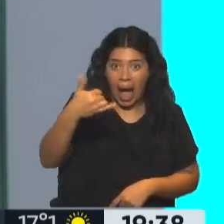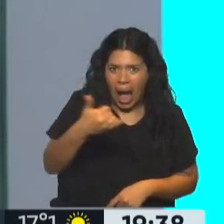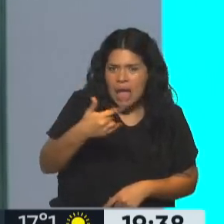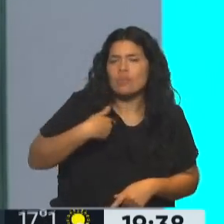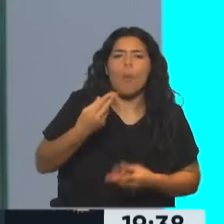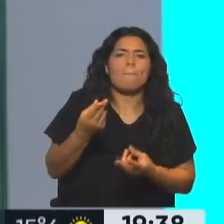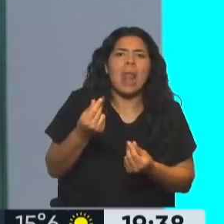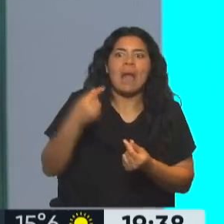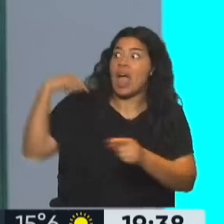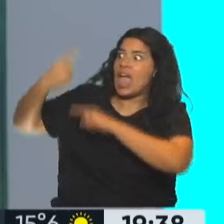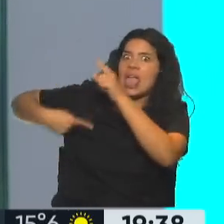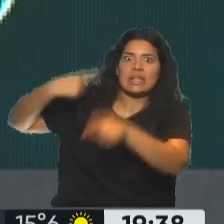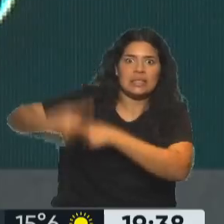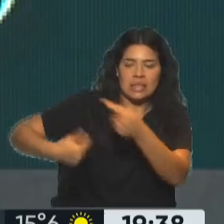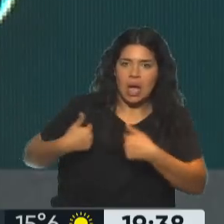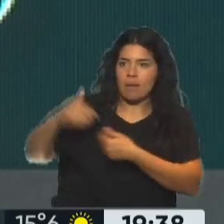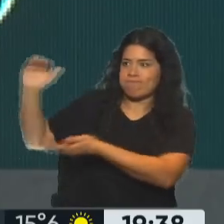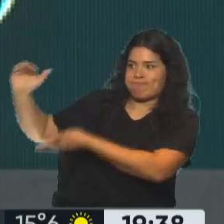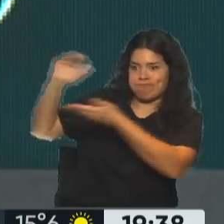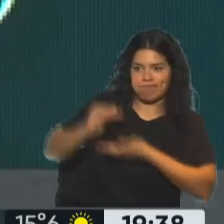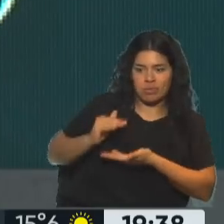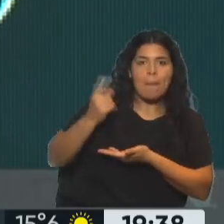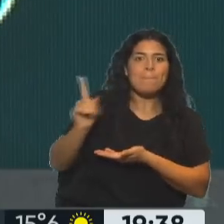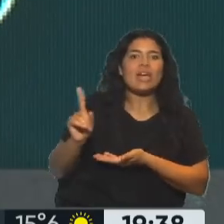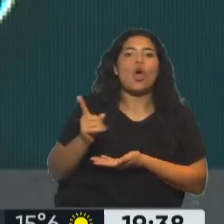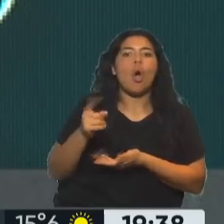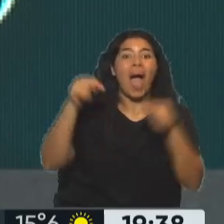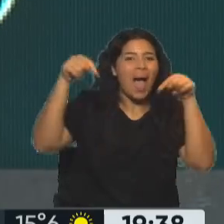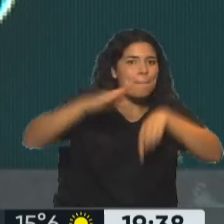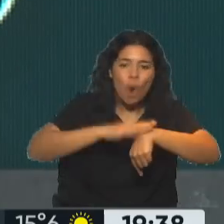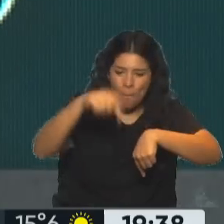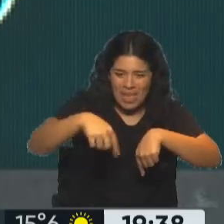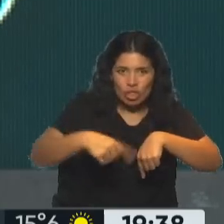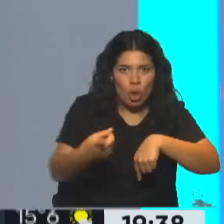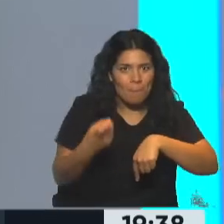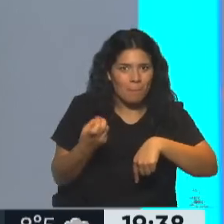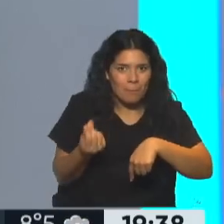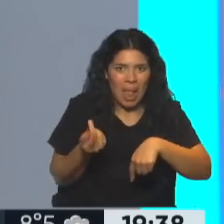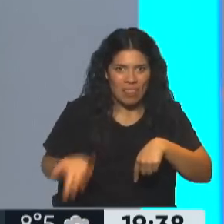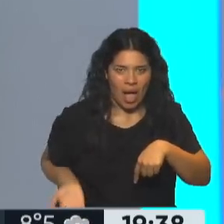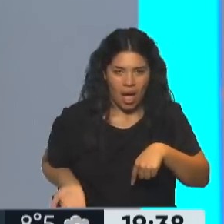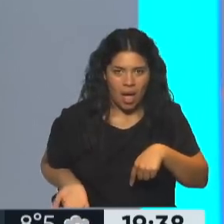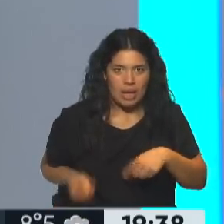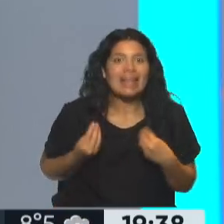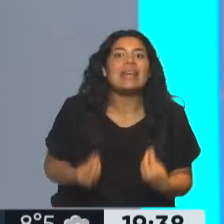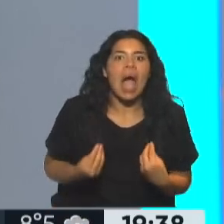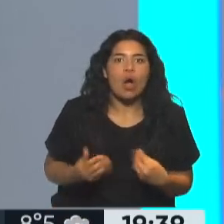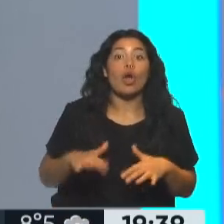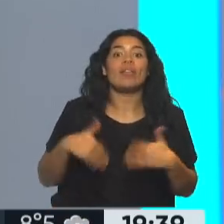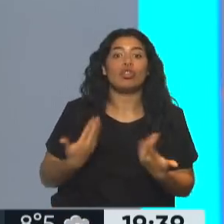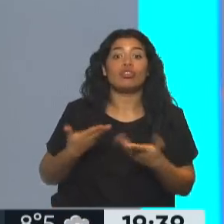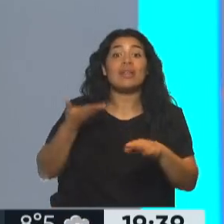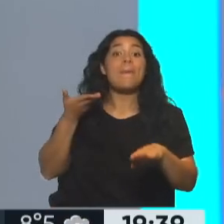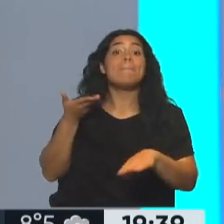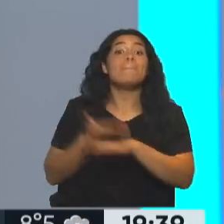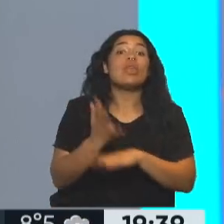Para que esa herencia además se necesitas efectivice. el muerto. Vos sabés que... Pero permíteme, ¿sabés lo que dice? Dice, bueno, entonces, ¿qué hago? Le pido a la abuela las joyas de la